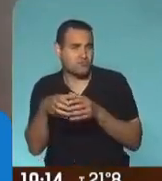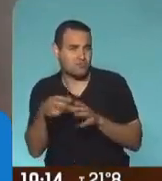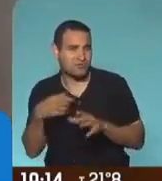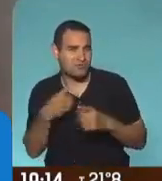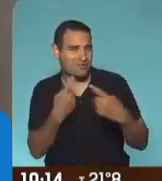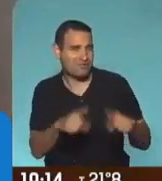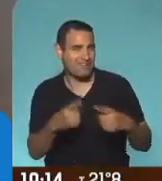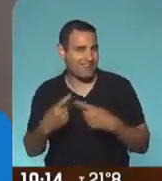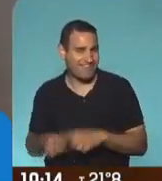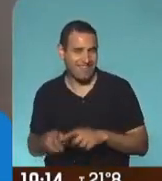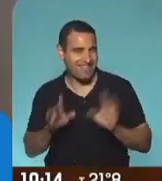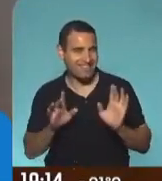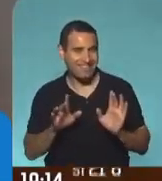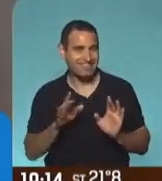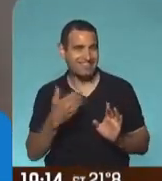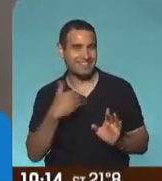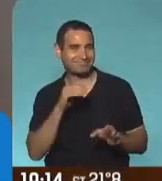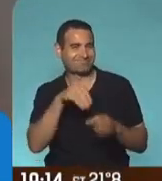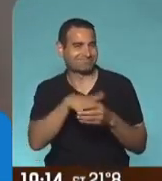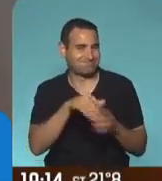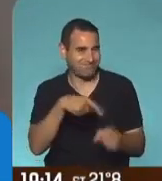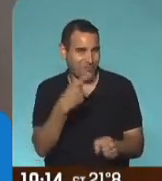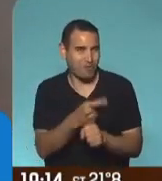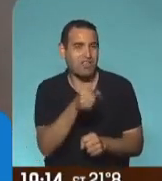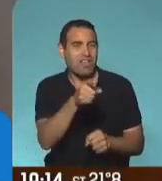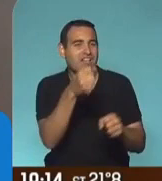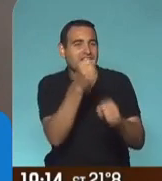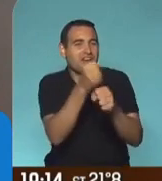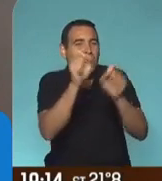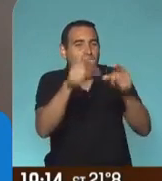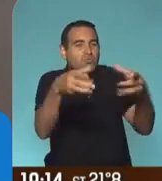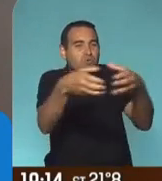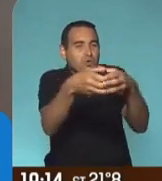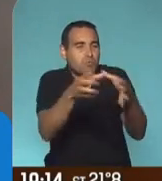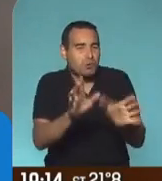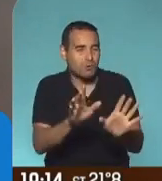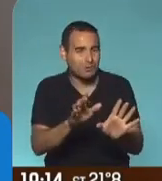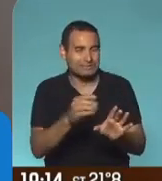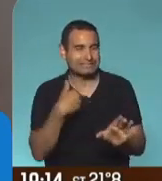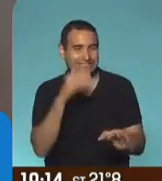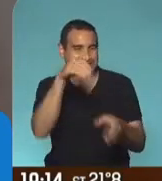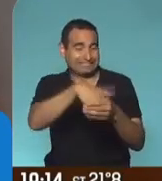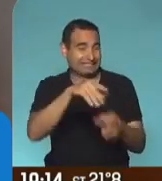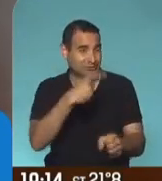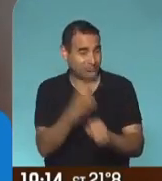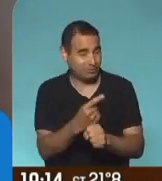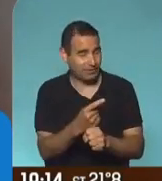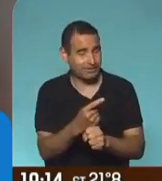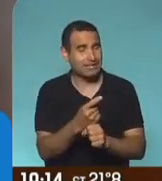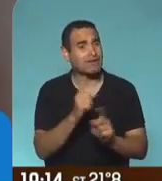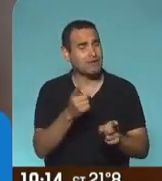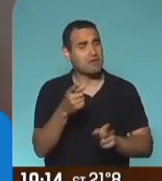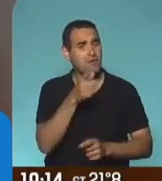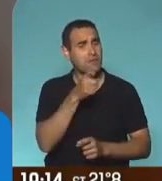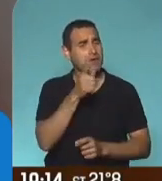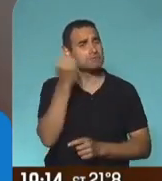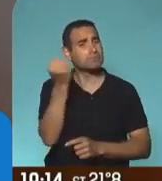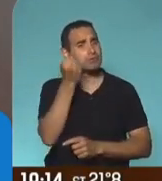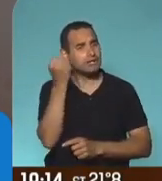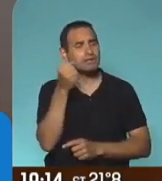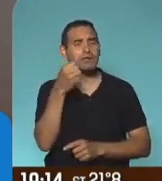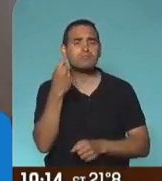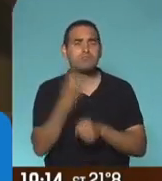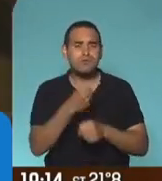exclusiva del presidente qué es lo que hace con su equipo de trabajo, ¿no? Pero en ese sentido me parece que es importante primero